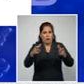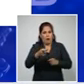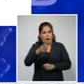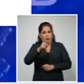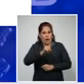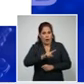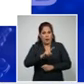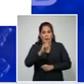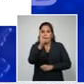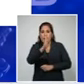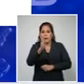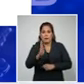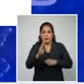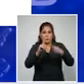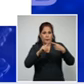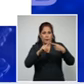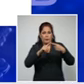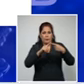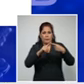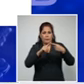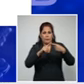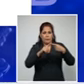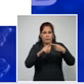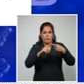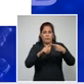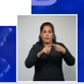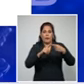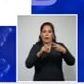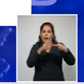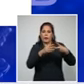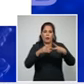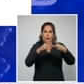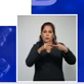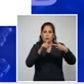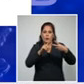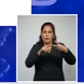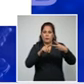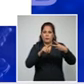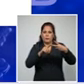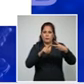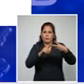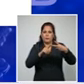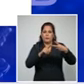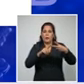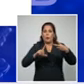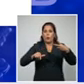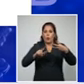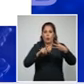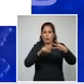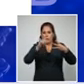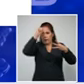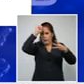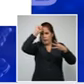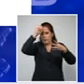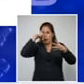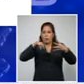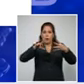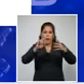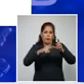Brasil, que se mantiene en el primer lugar, Estados Unidos de Norteamérica, Polonia, la India, Ucrania,